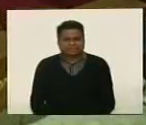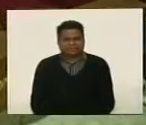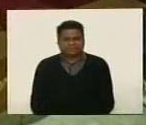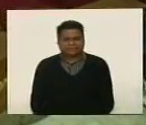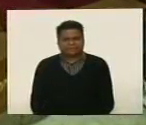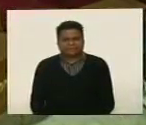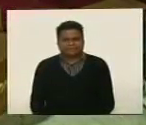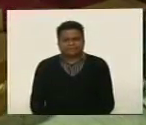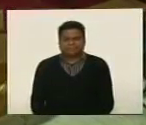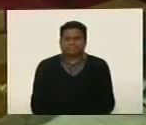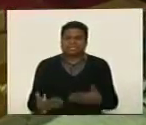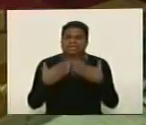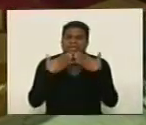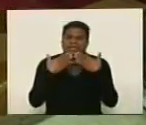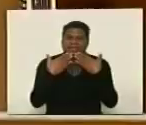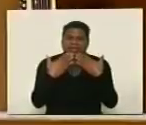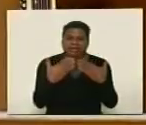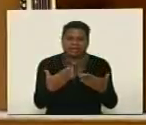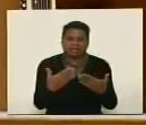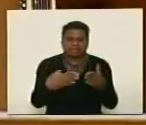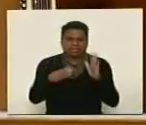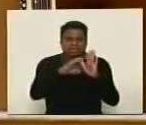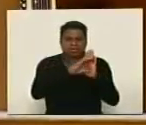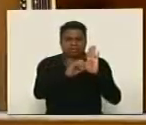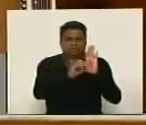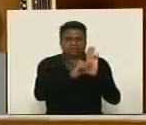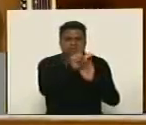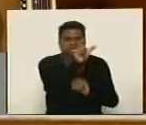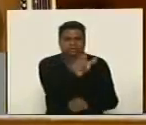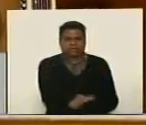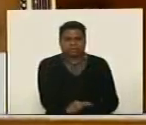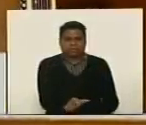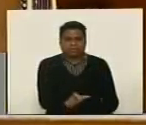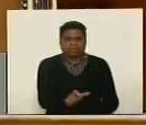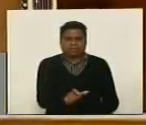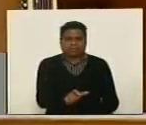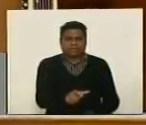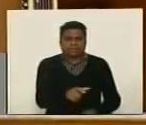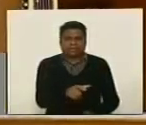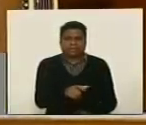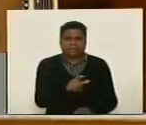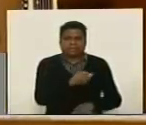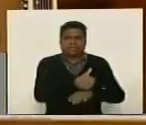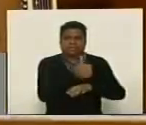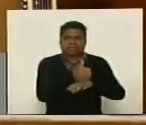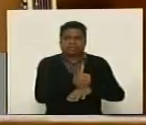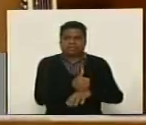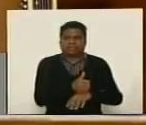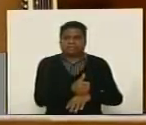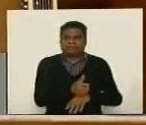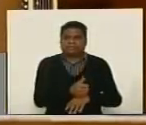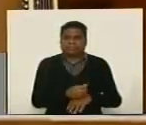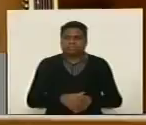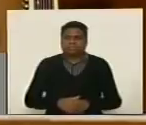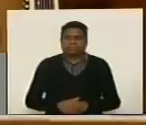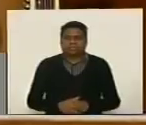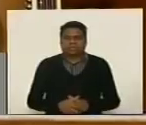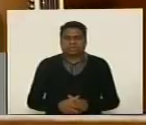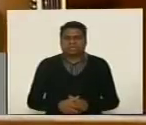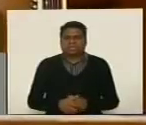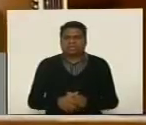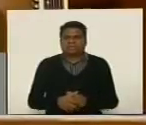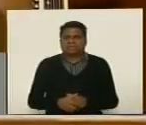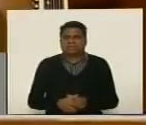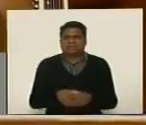Bueno, muchas gracias al constituyente Eduardo Piñate, presidente de la Comisión de Economía de la Asamblea Nacional Constituyente. Bueno, si